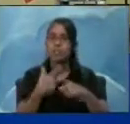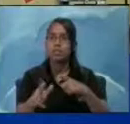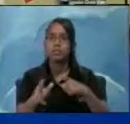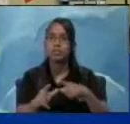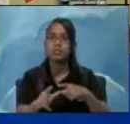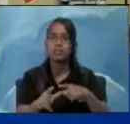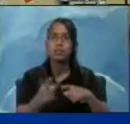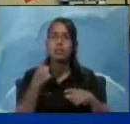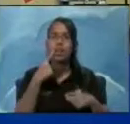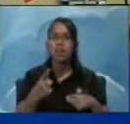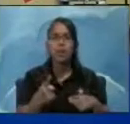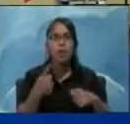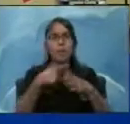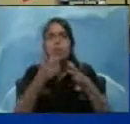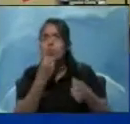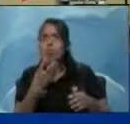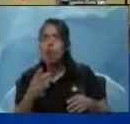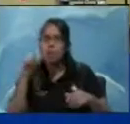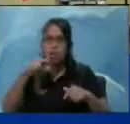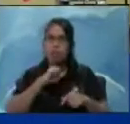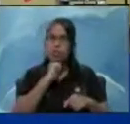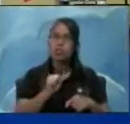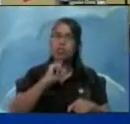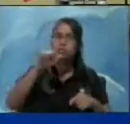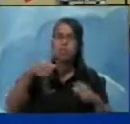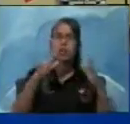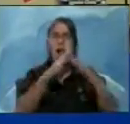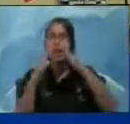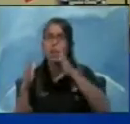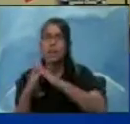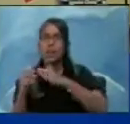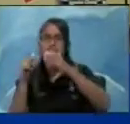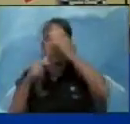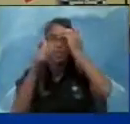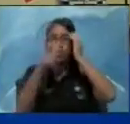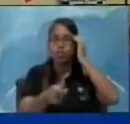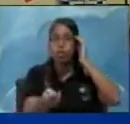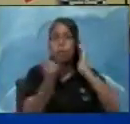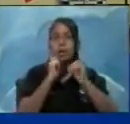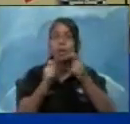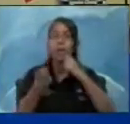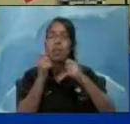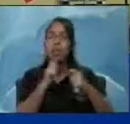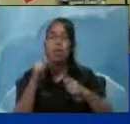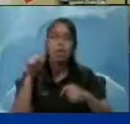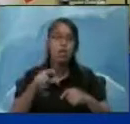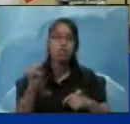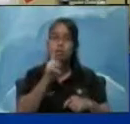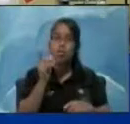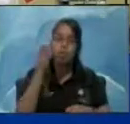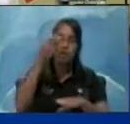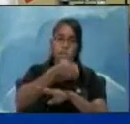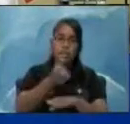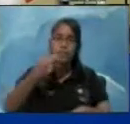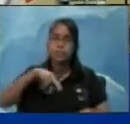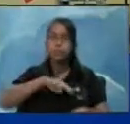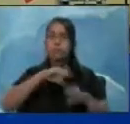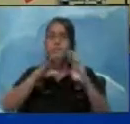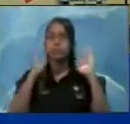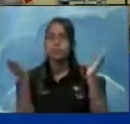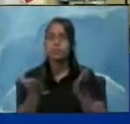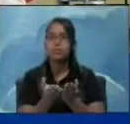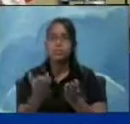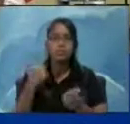persas decía pero bueno Estos son galileos estos son Pescadores estos no han ido a nuestra tierra